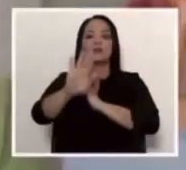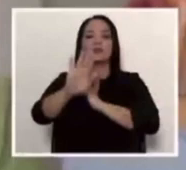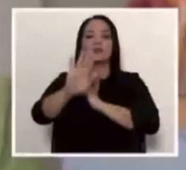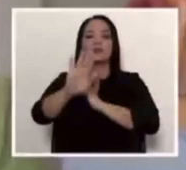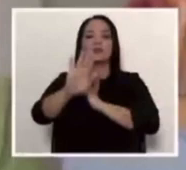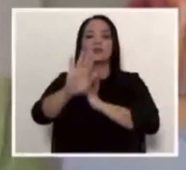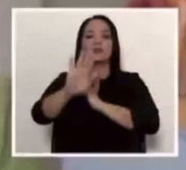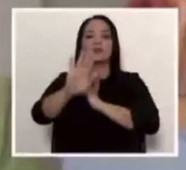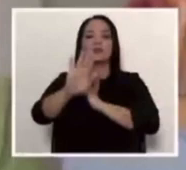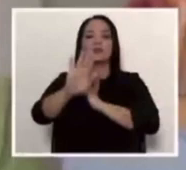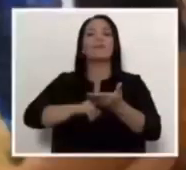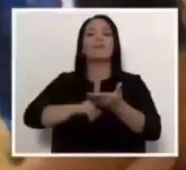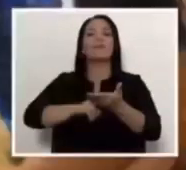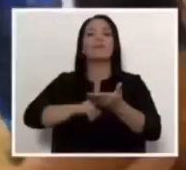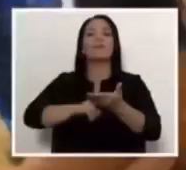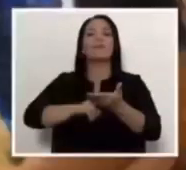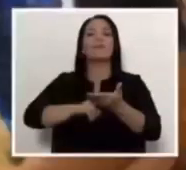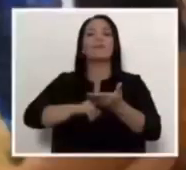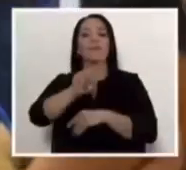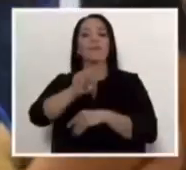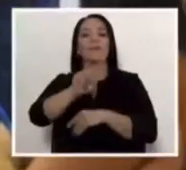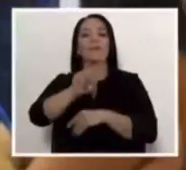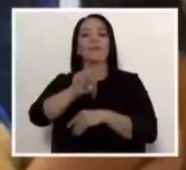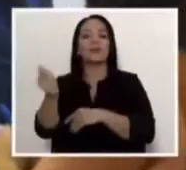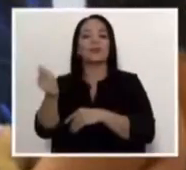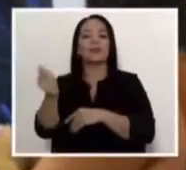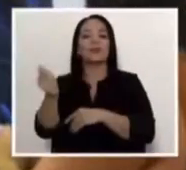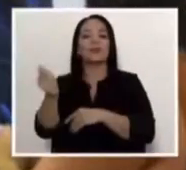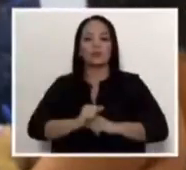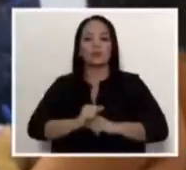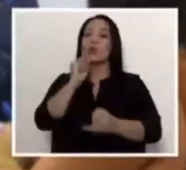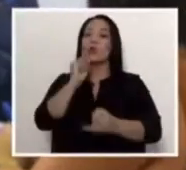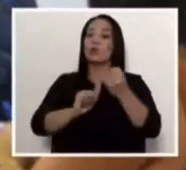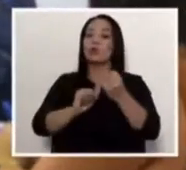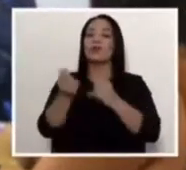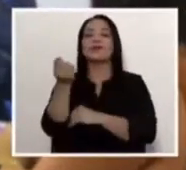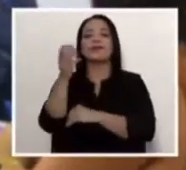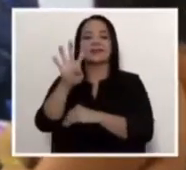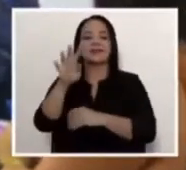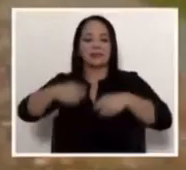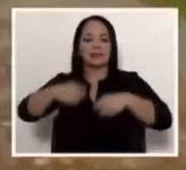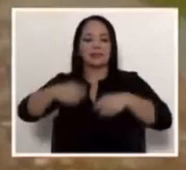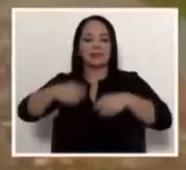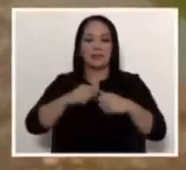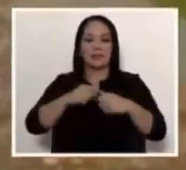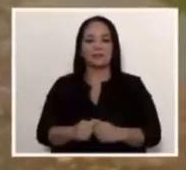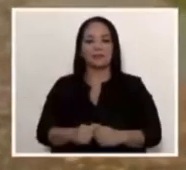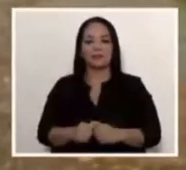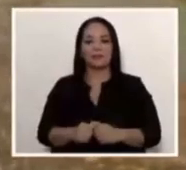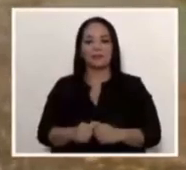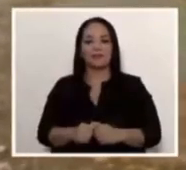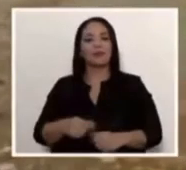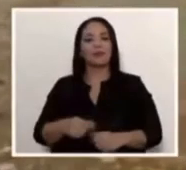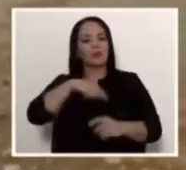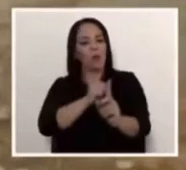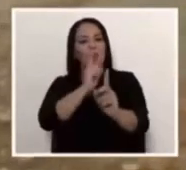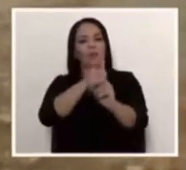el periodo de matrícula se inicia el próximo 28 de agosto y concluye el 15 de septiembre. Tenemos un objetivo